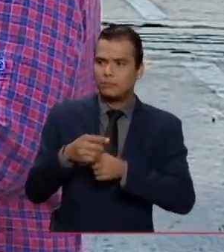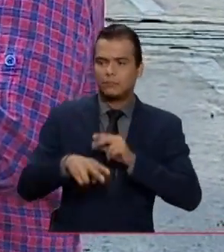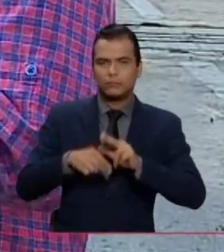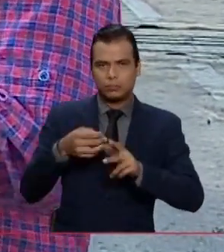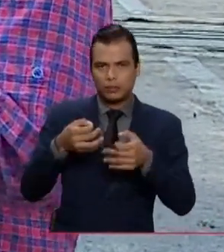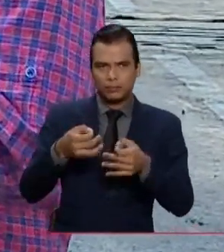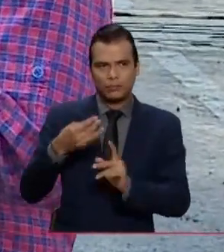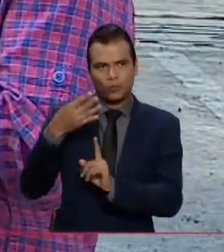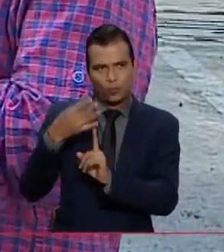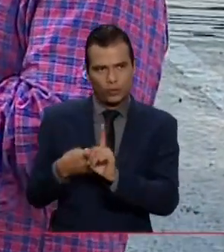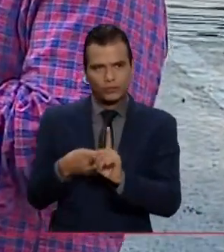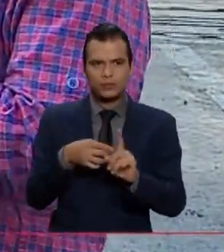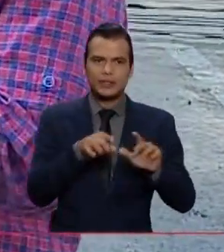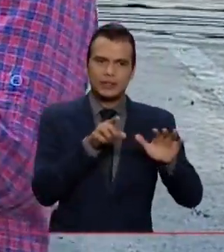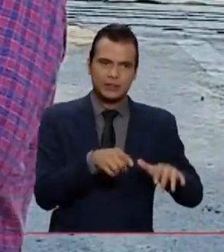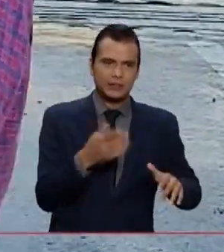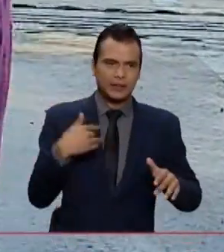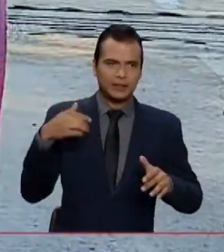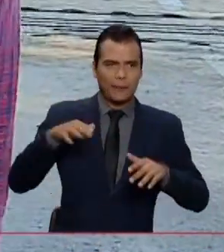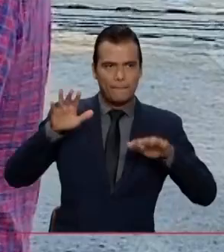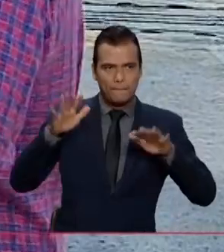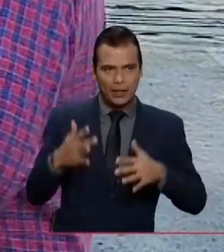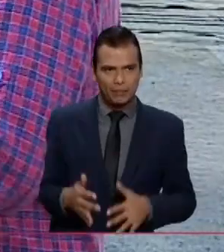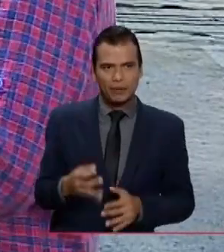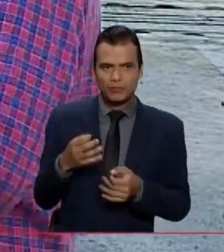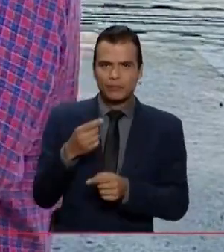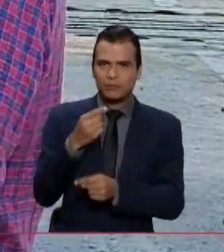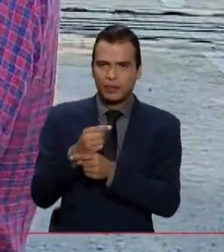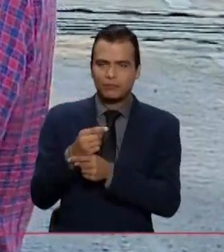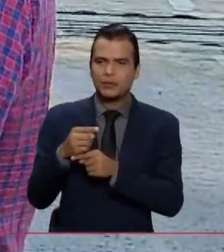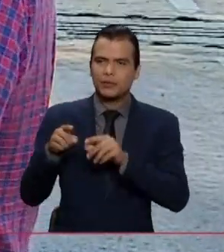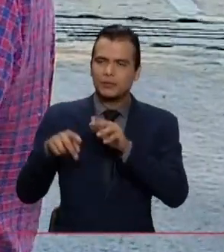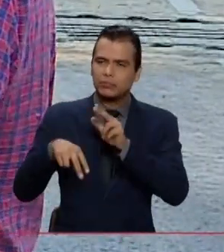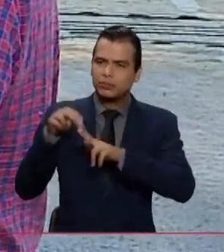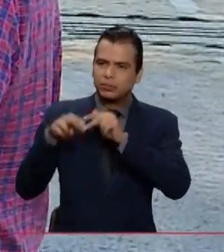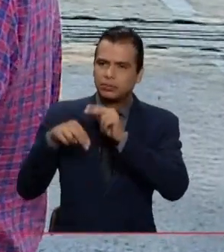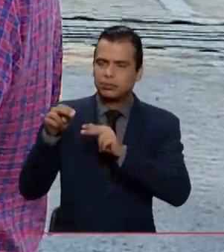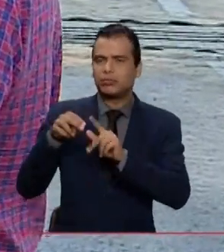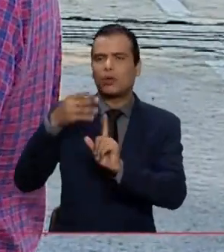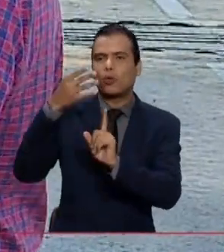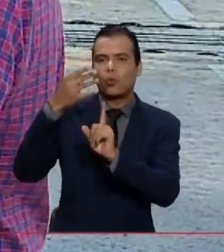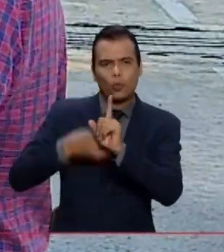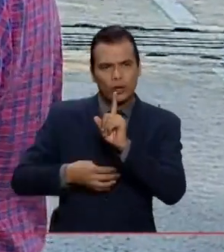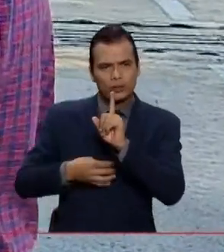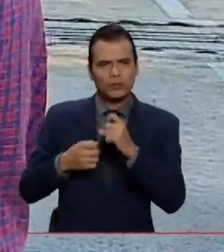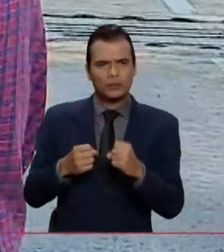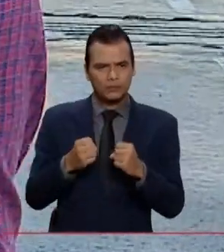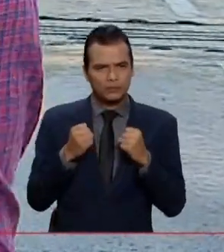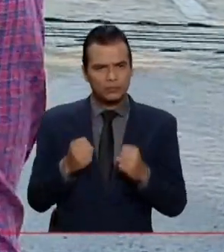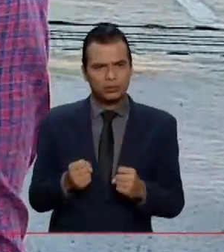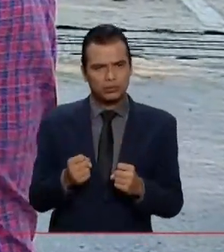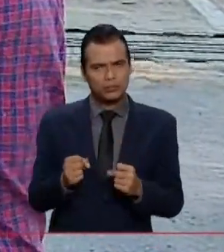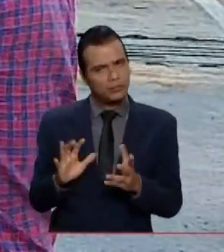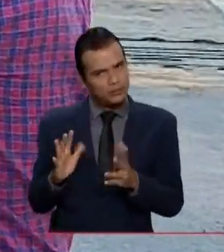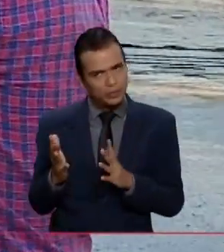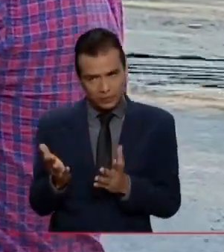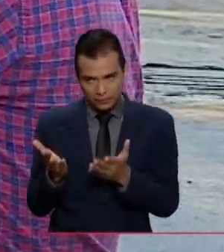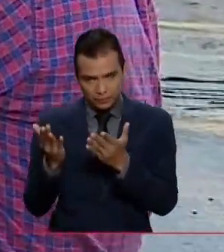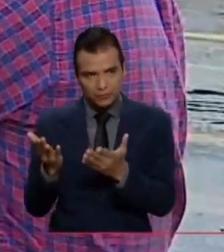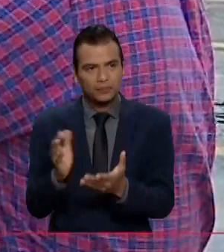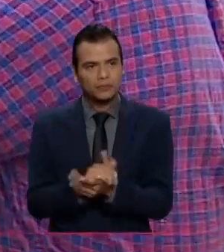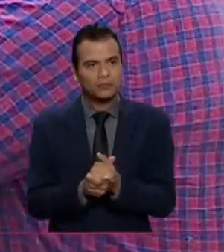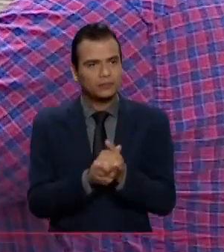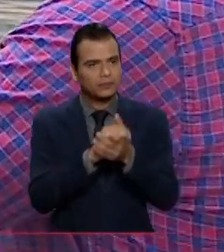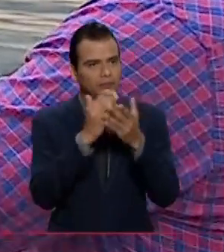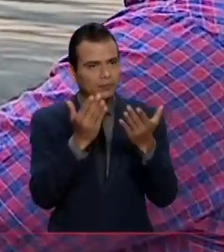4, porque hace seis meses se cayó, pero en 4 fue la construcción, 4 meses y medio más o menos. Muchas gracias, un saludo